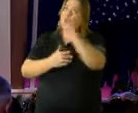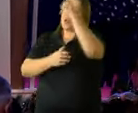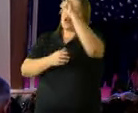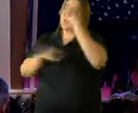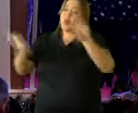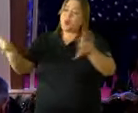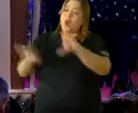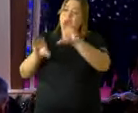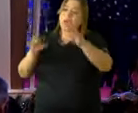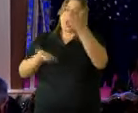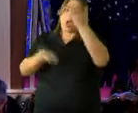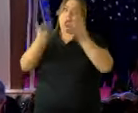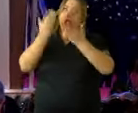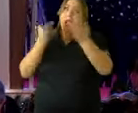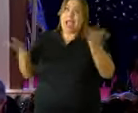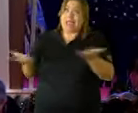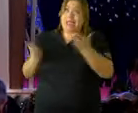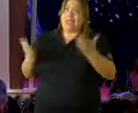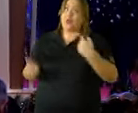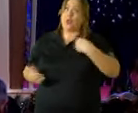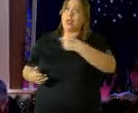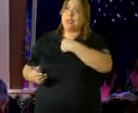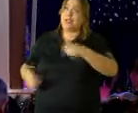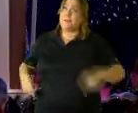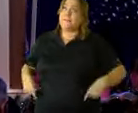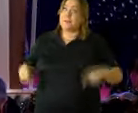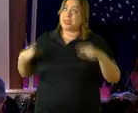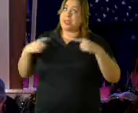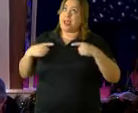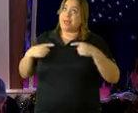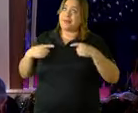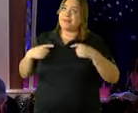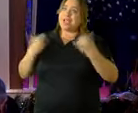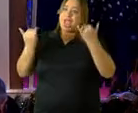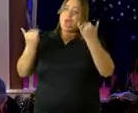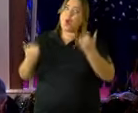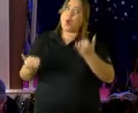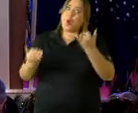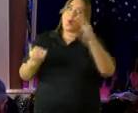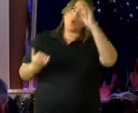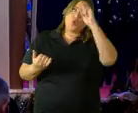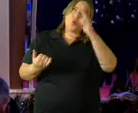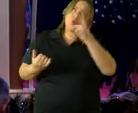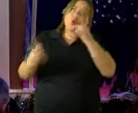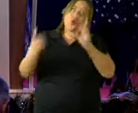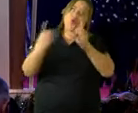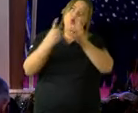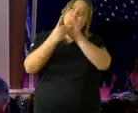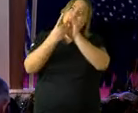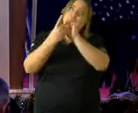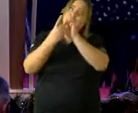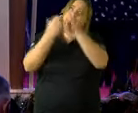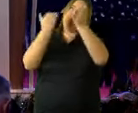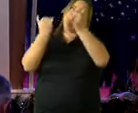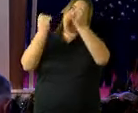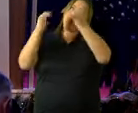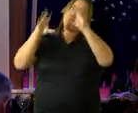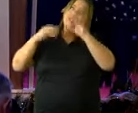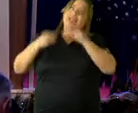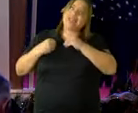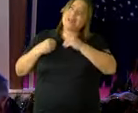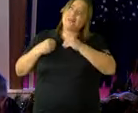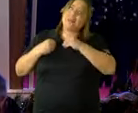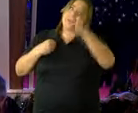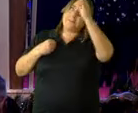Aquí están estas vidas que hoy vienen a conocerte, Señor. Hoy te aceptan, Padre